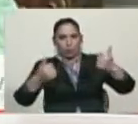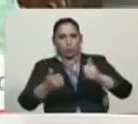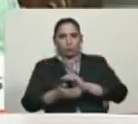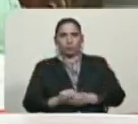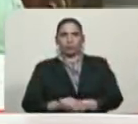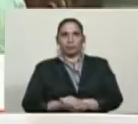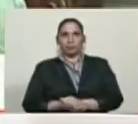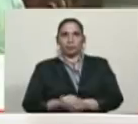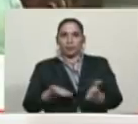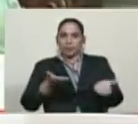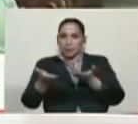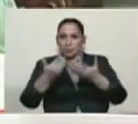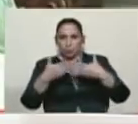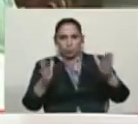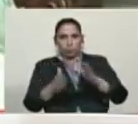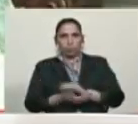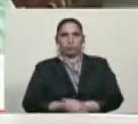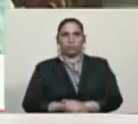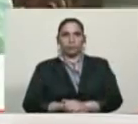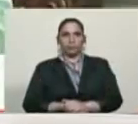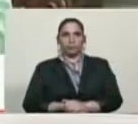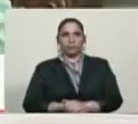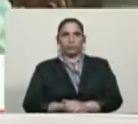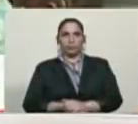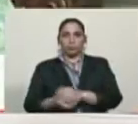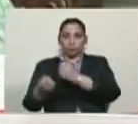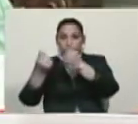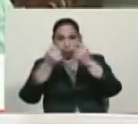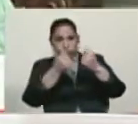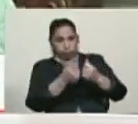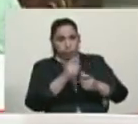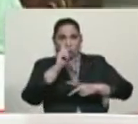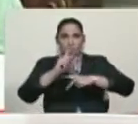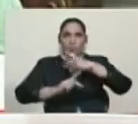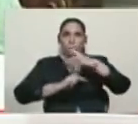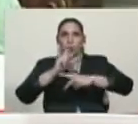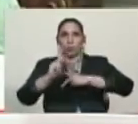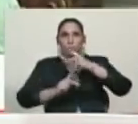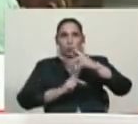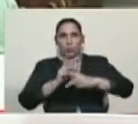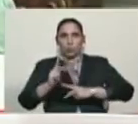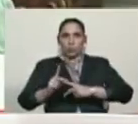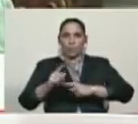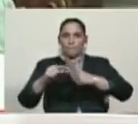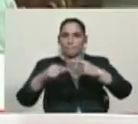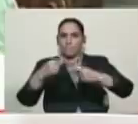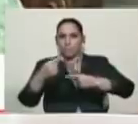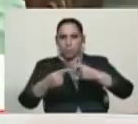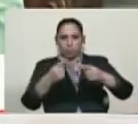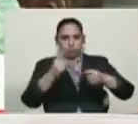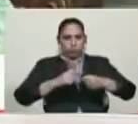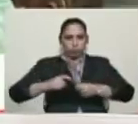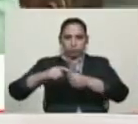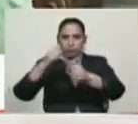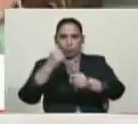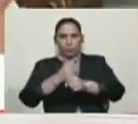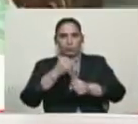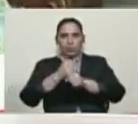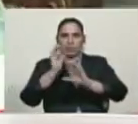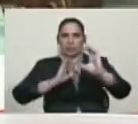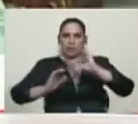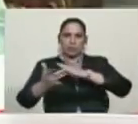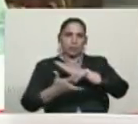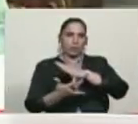en servicios públicos en la economía productiva en la generación de empleo en la ciencia en la